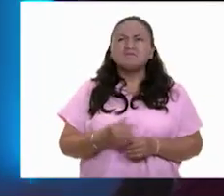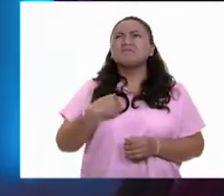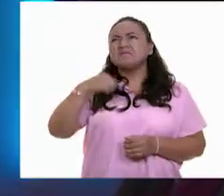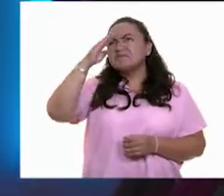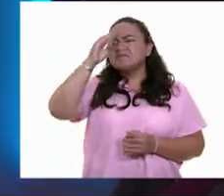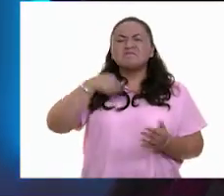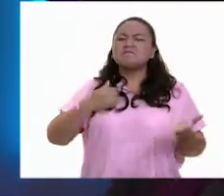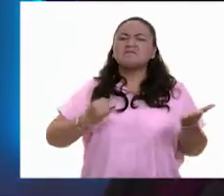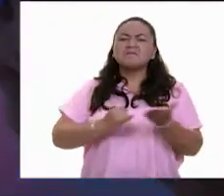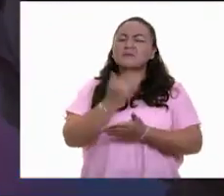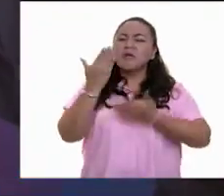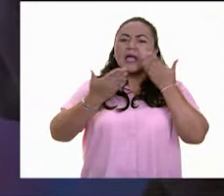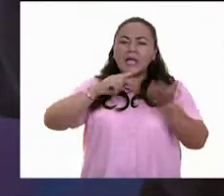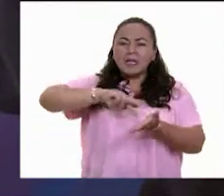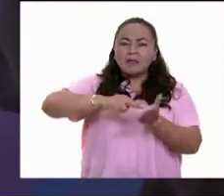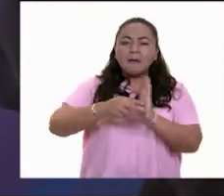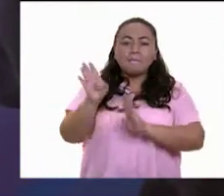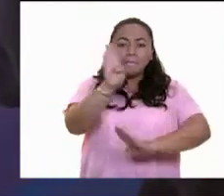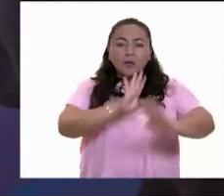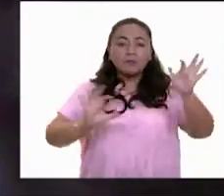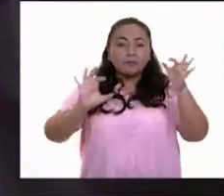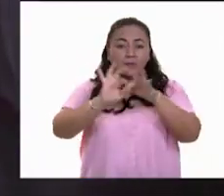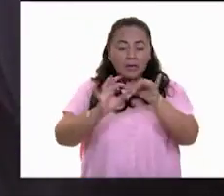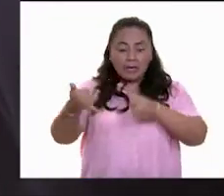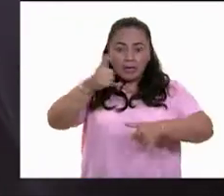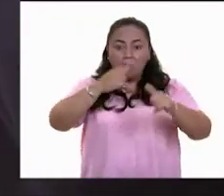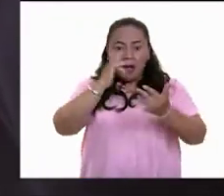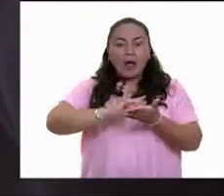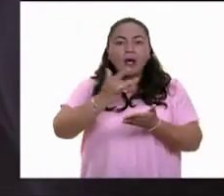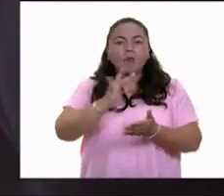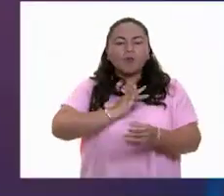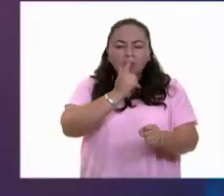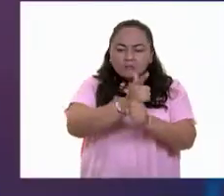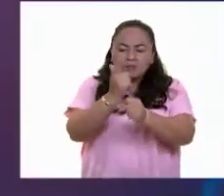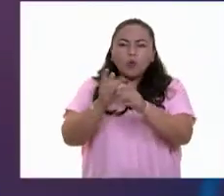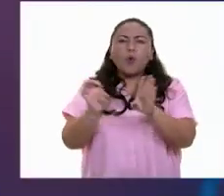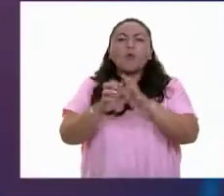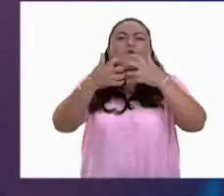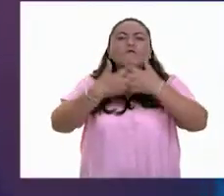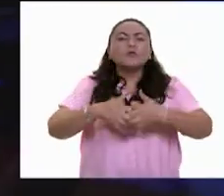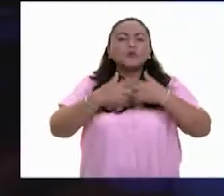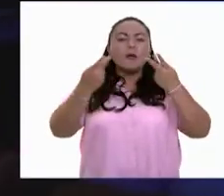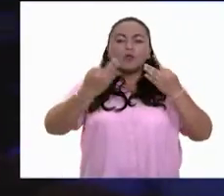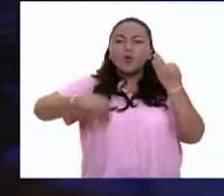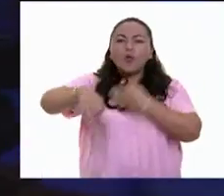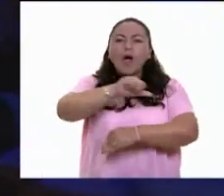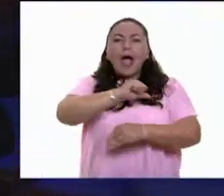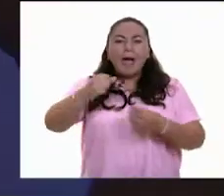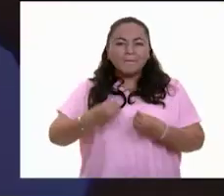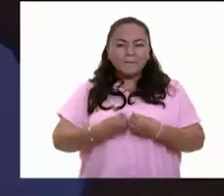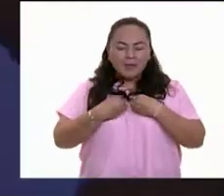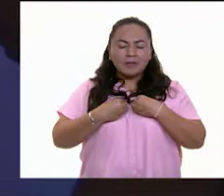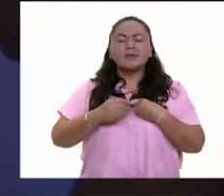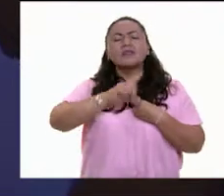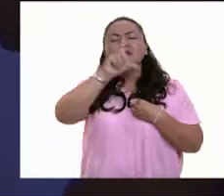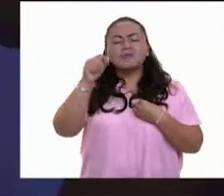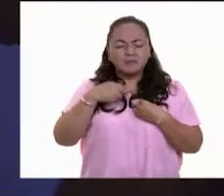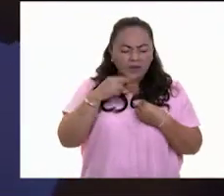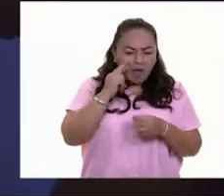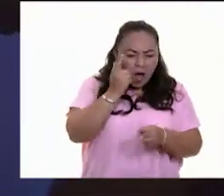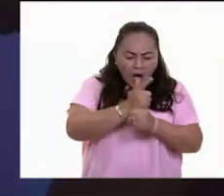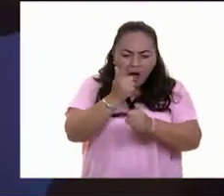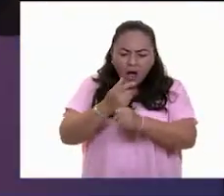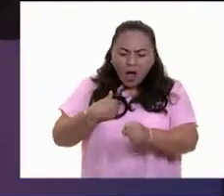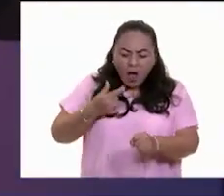Decidí estudiar ingeniería bioquímica porque me ayudó a entender cómo funcionaban los seres vivos. Pero también empezó mi camino para descubrir soluciones